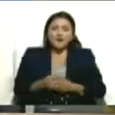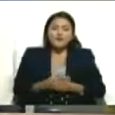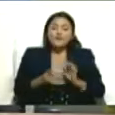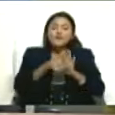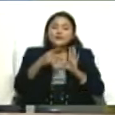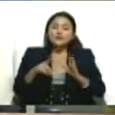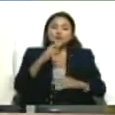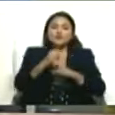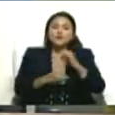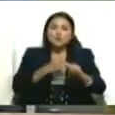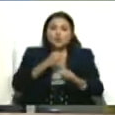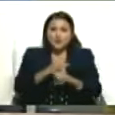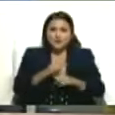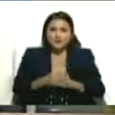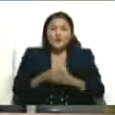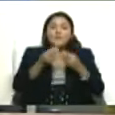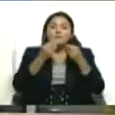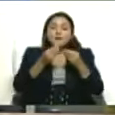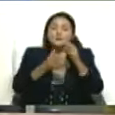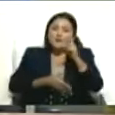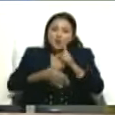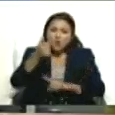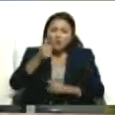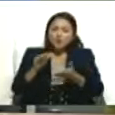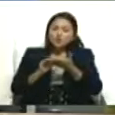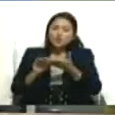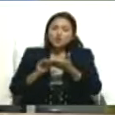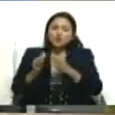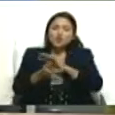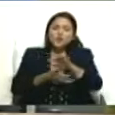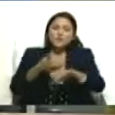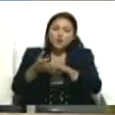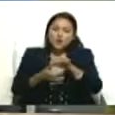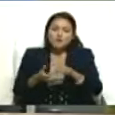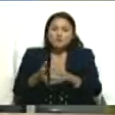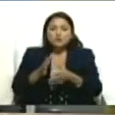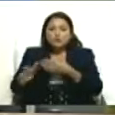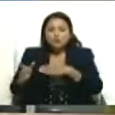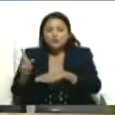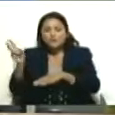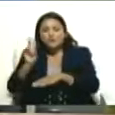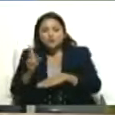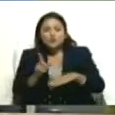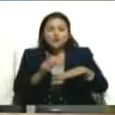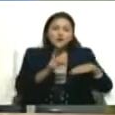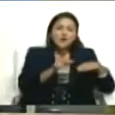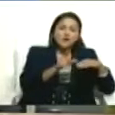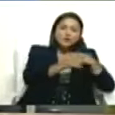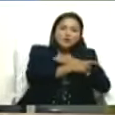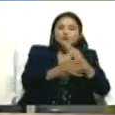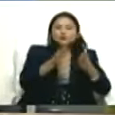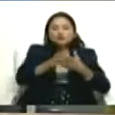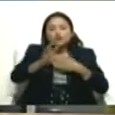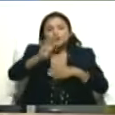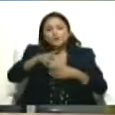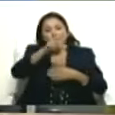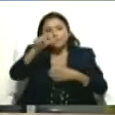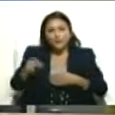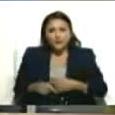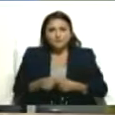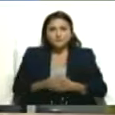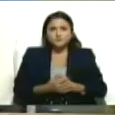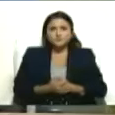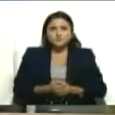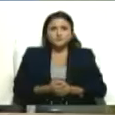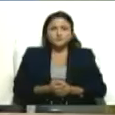derecho internacional para alcanzar la resolución pacífica de esta disputa territorial entre la